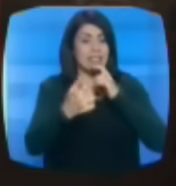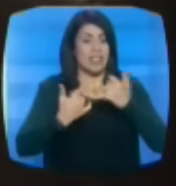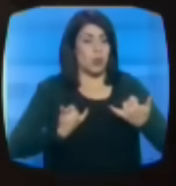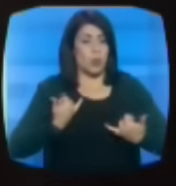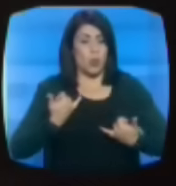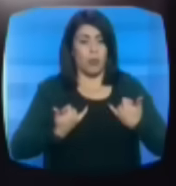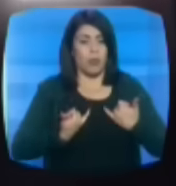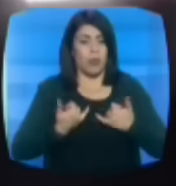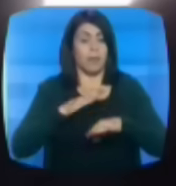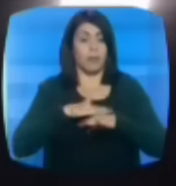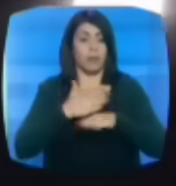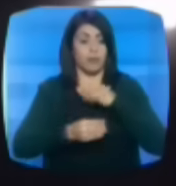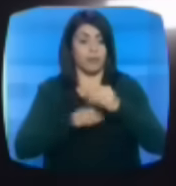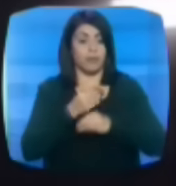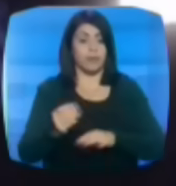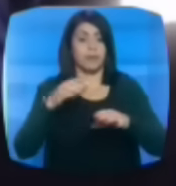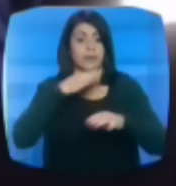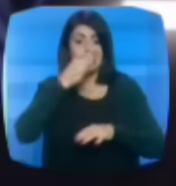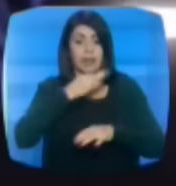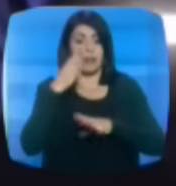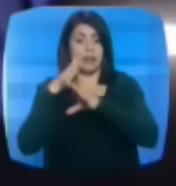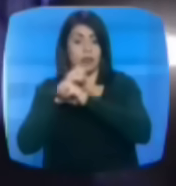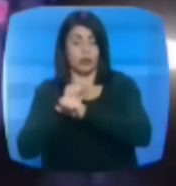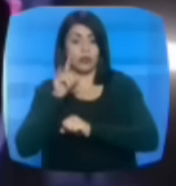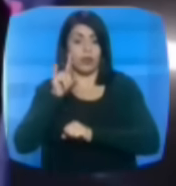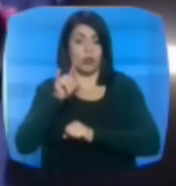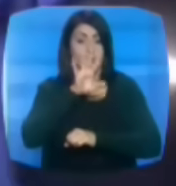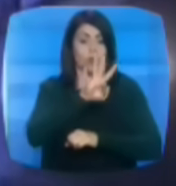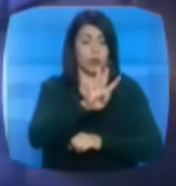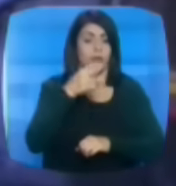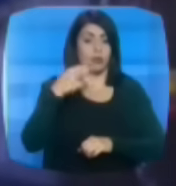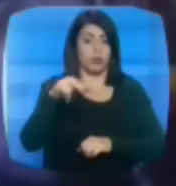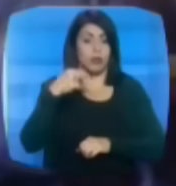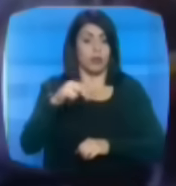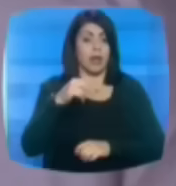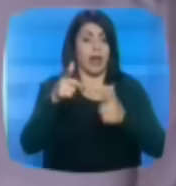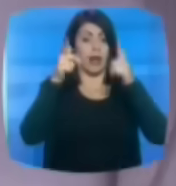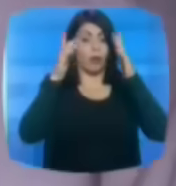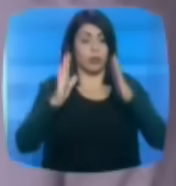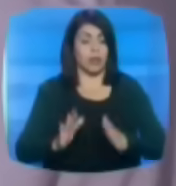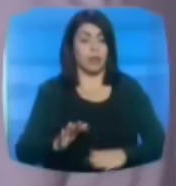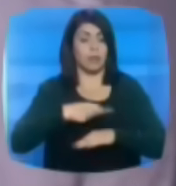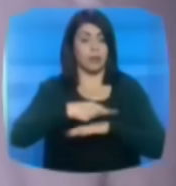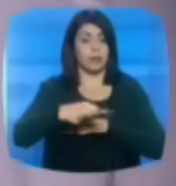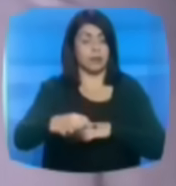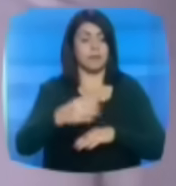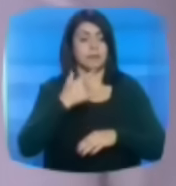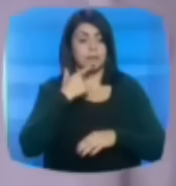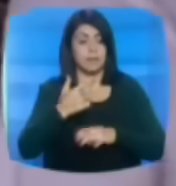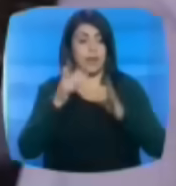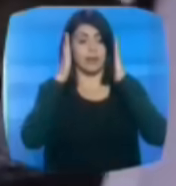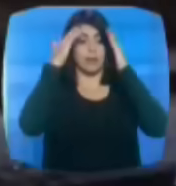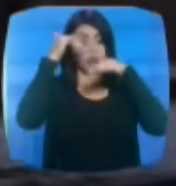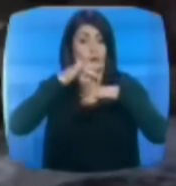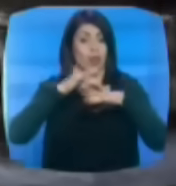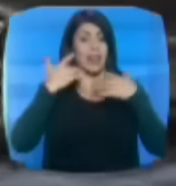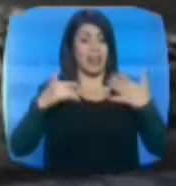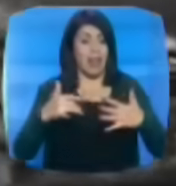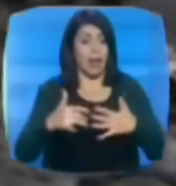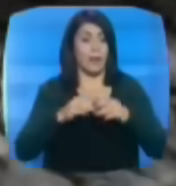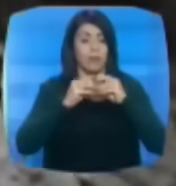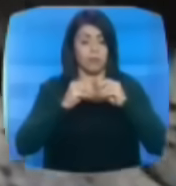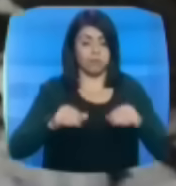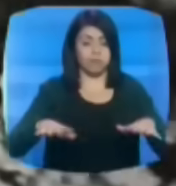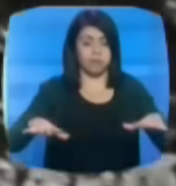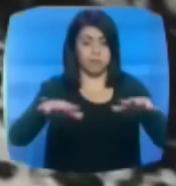viajeros en la zona, ocurrió en horas de la tarde-noche de este lunes 4 de noviembre. Las autoridades municipales de Casanay atendieron la emergencia